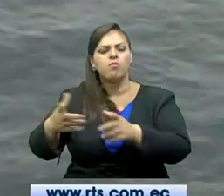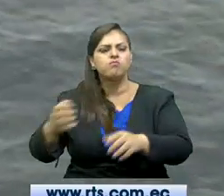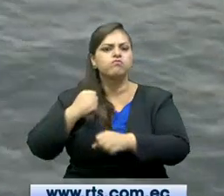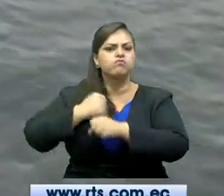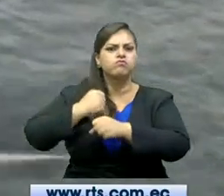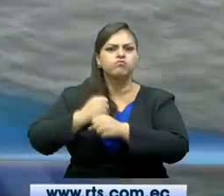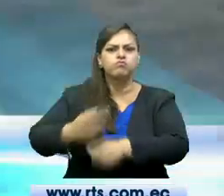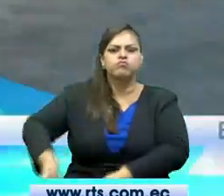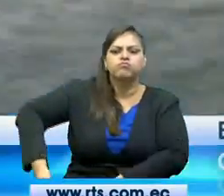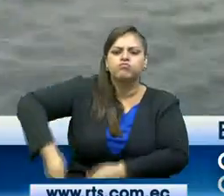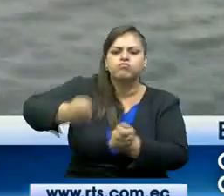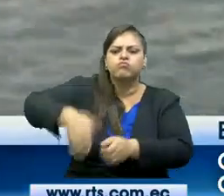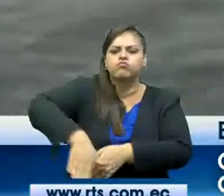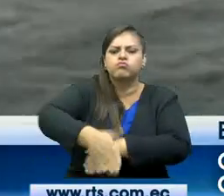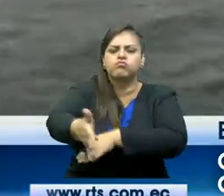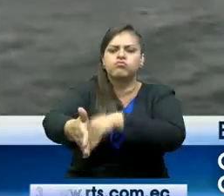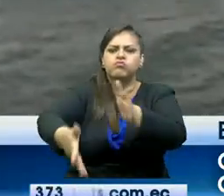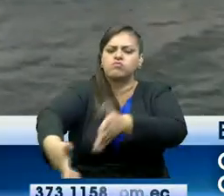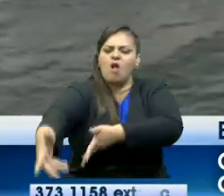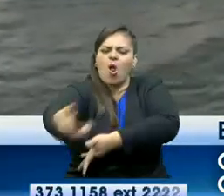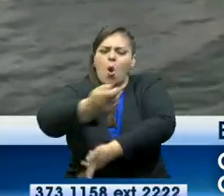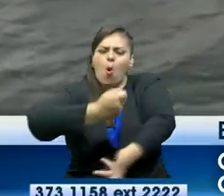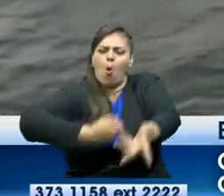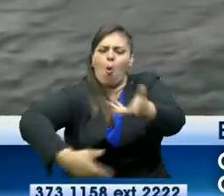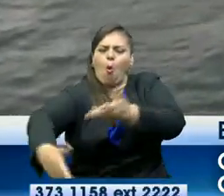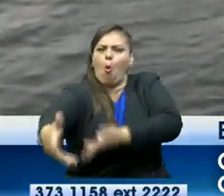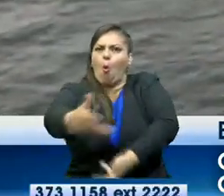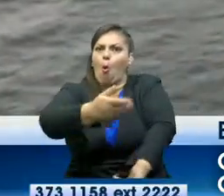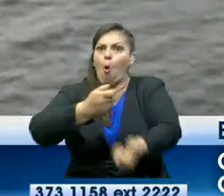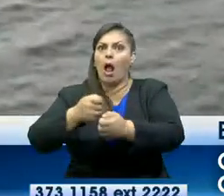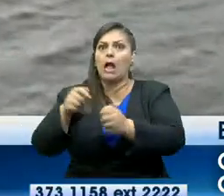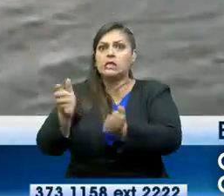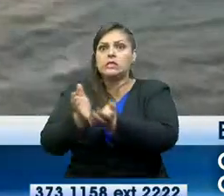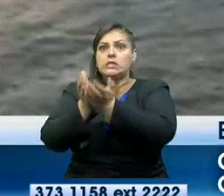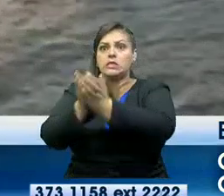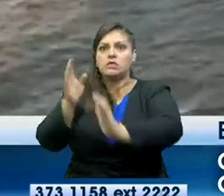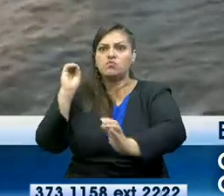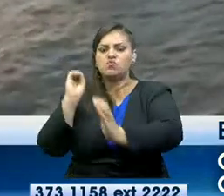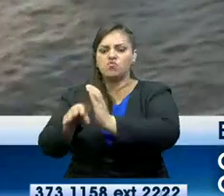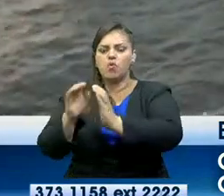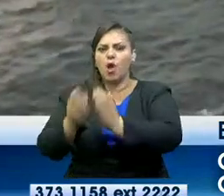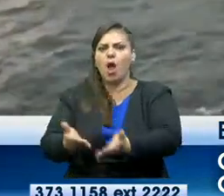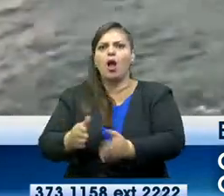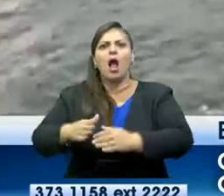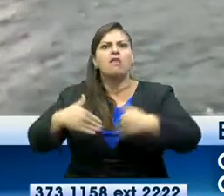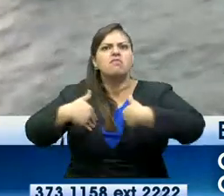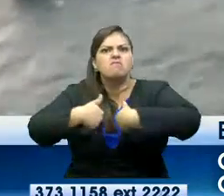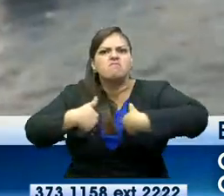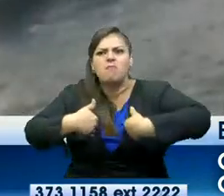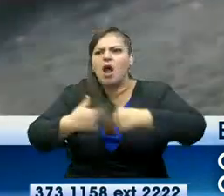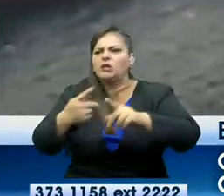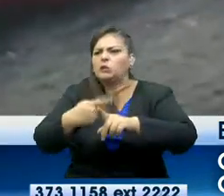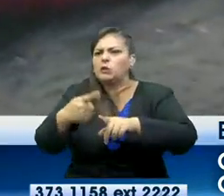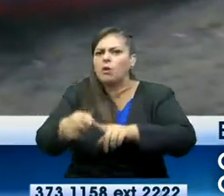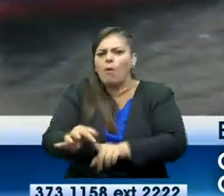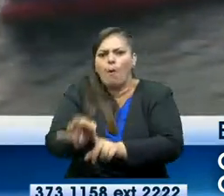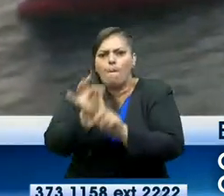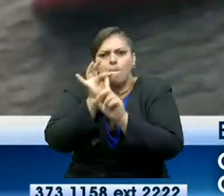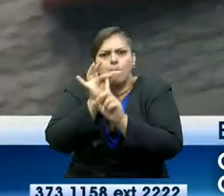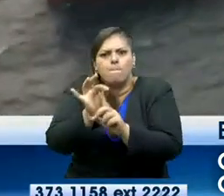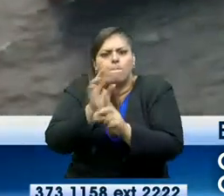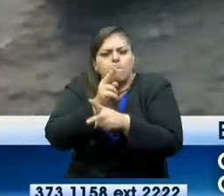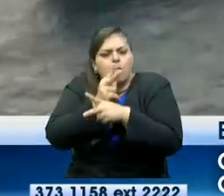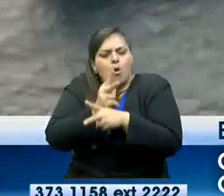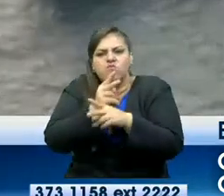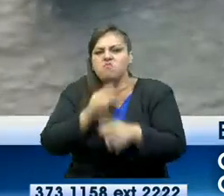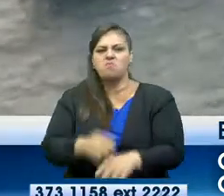Galápagos. El buque llevaba en sus bodegas especies marinas vulnerables y protegidas. La tripulación podría enfrentar